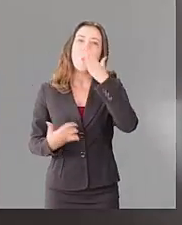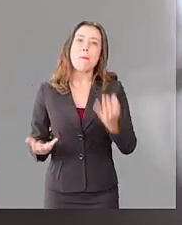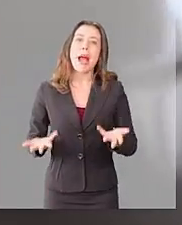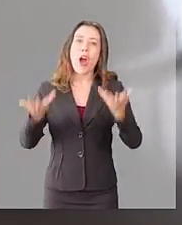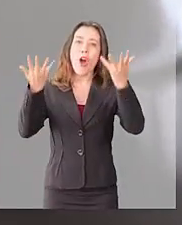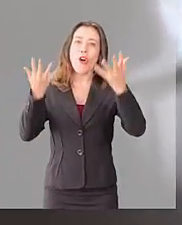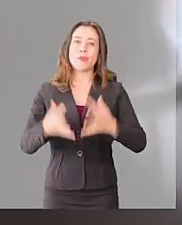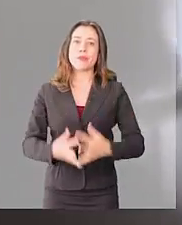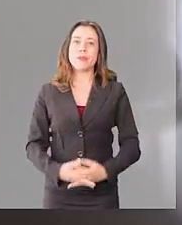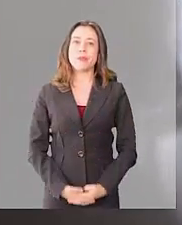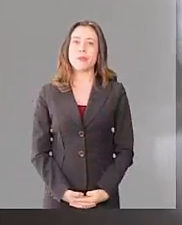mejores